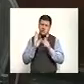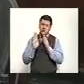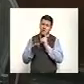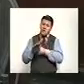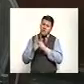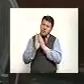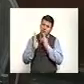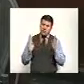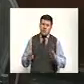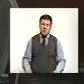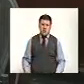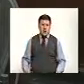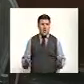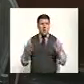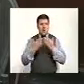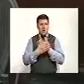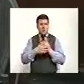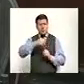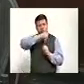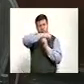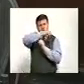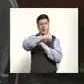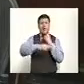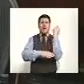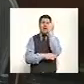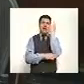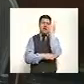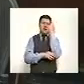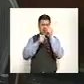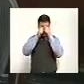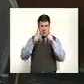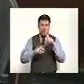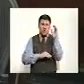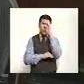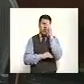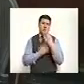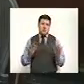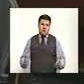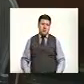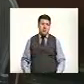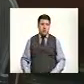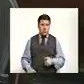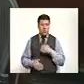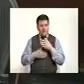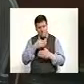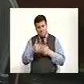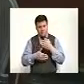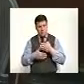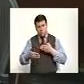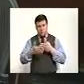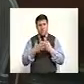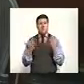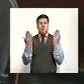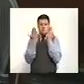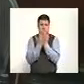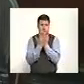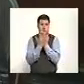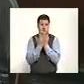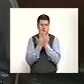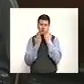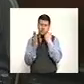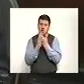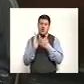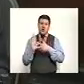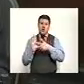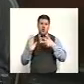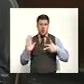temporal para modificar la estructura general del Estado colombiano y así poco a poco ir sustituyendo la